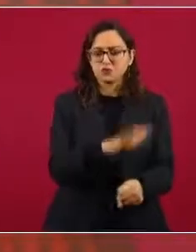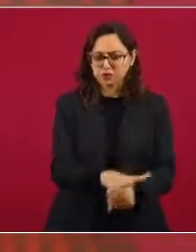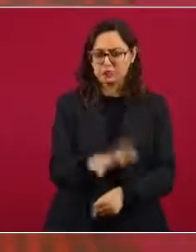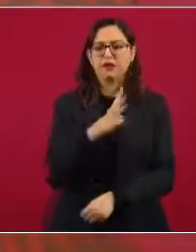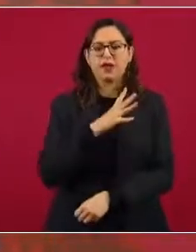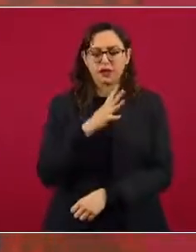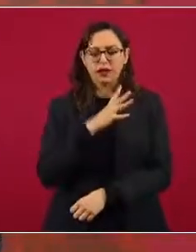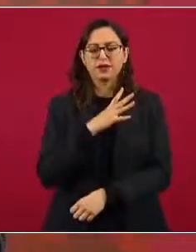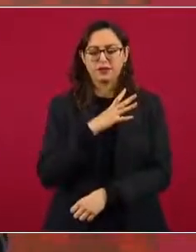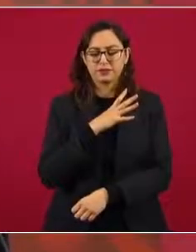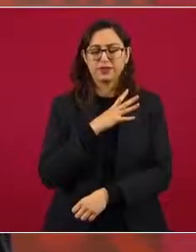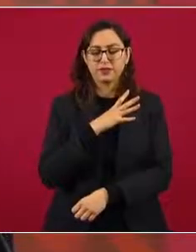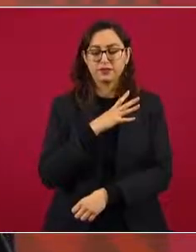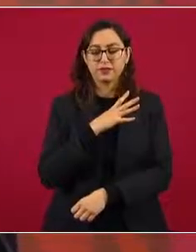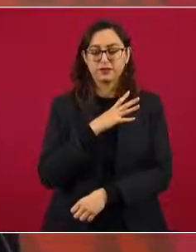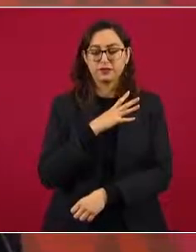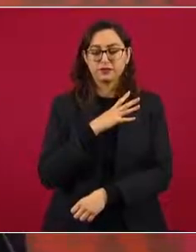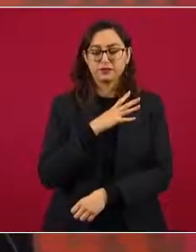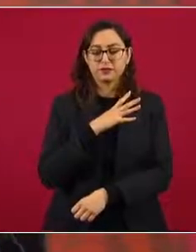se